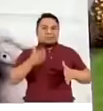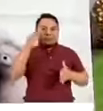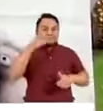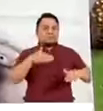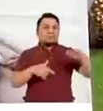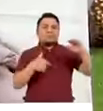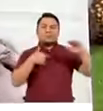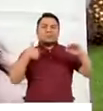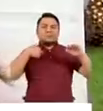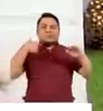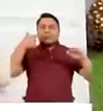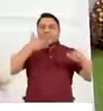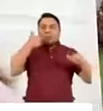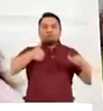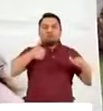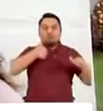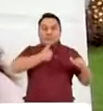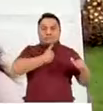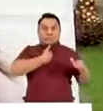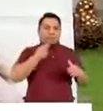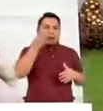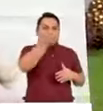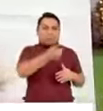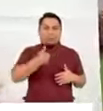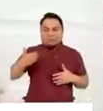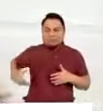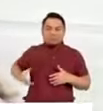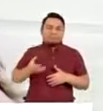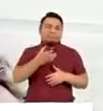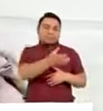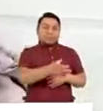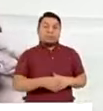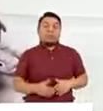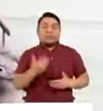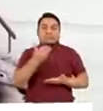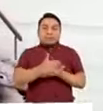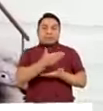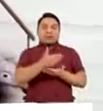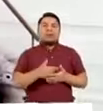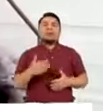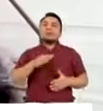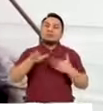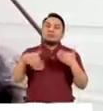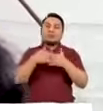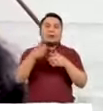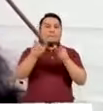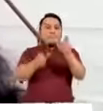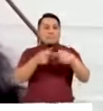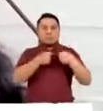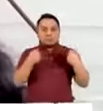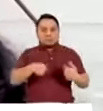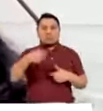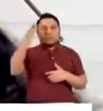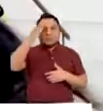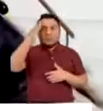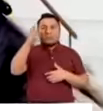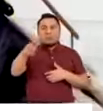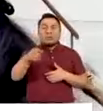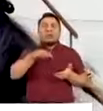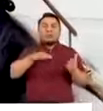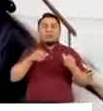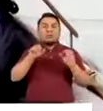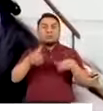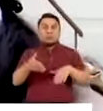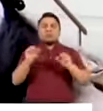dudé. A mí me encantaría que todas las personas de corazón pusieran poner sí a la donación